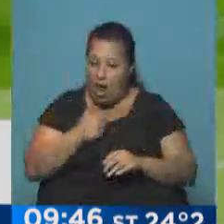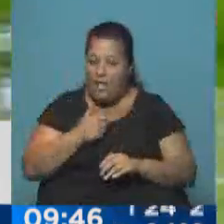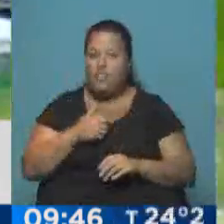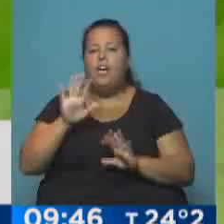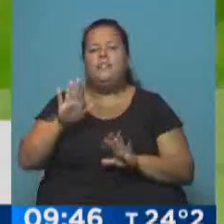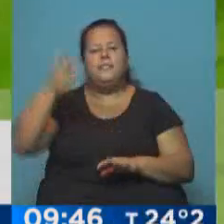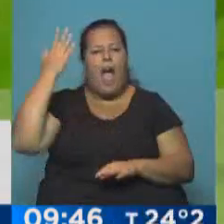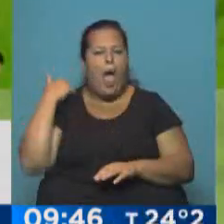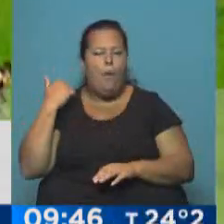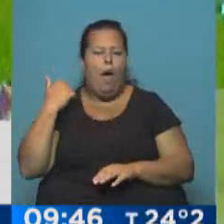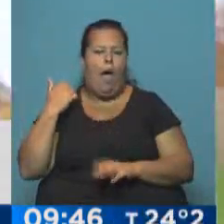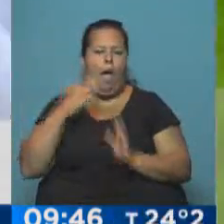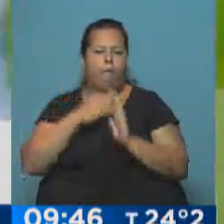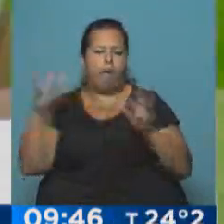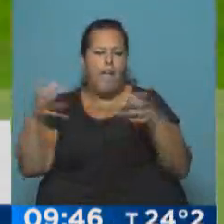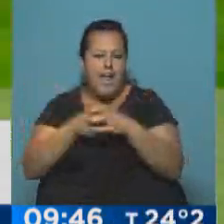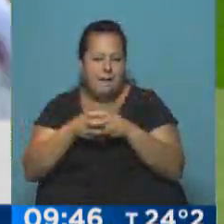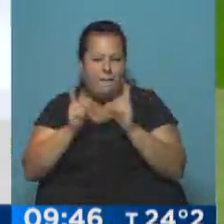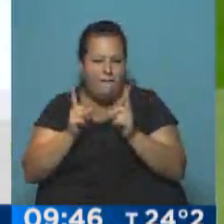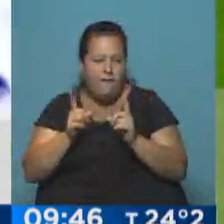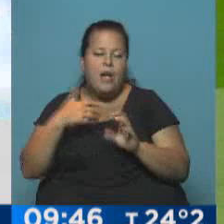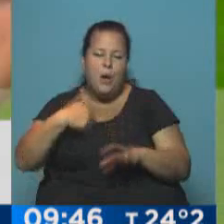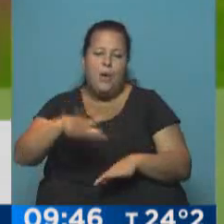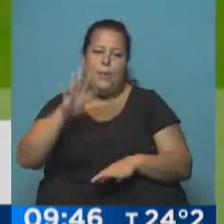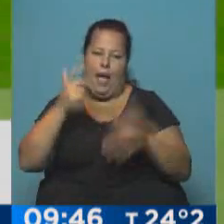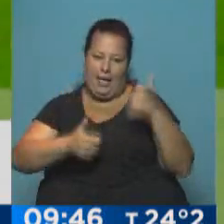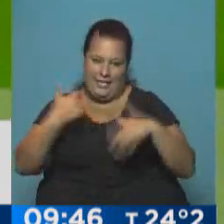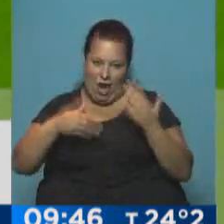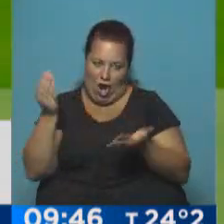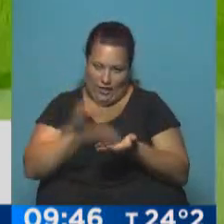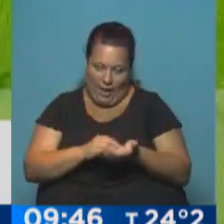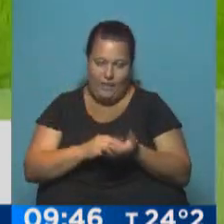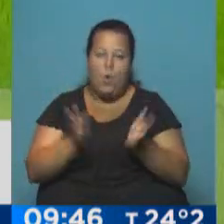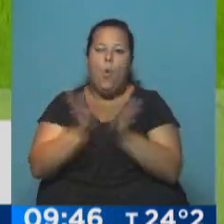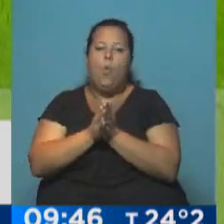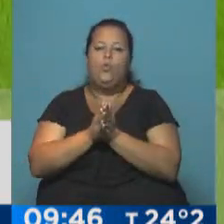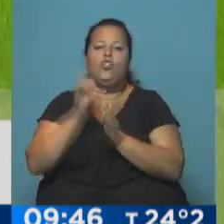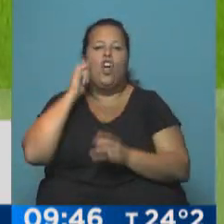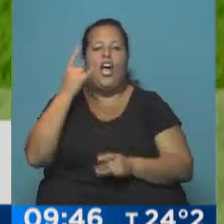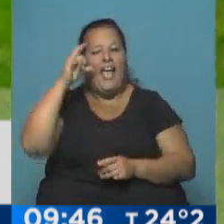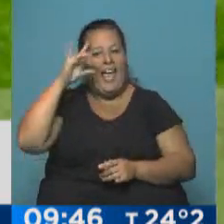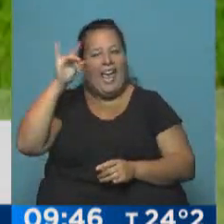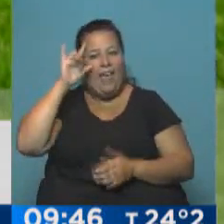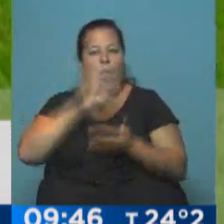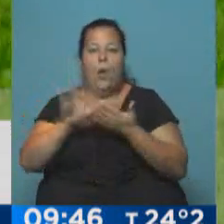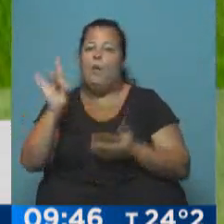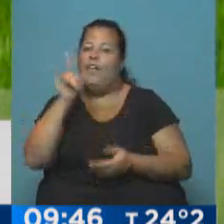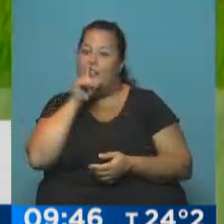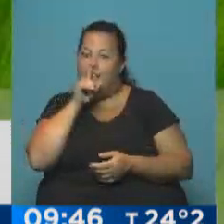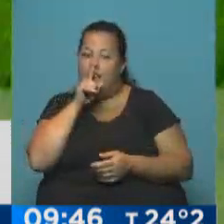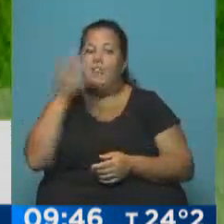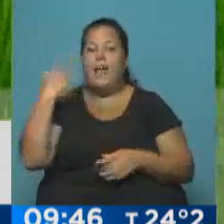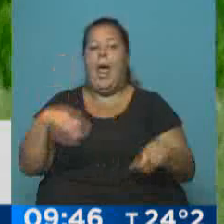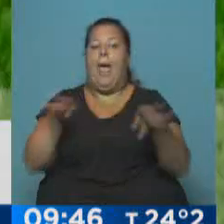mantuvo prácticamente todo el plantel y que obviamente va a ser competitivo una vez más, de la mano de Pablo Guede, en este caso, en un empate